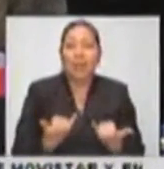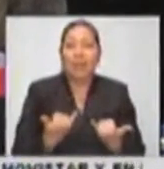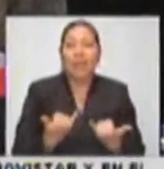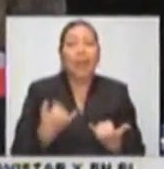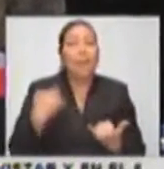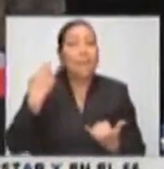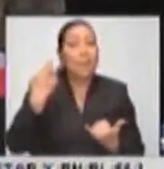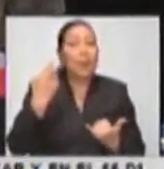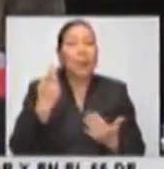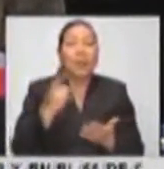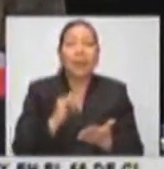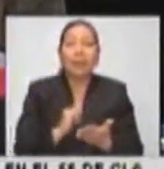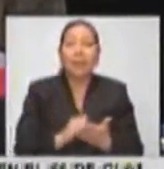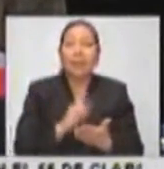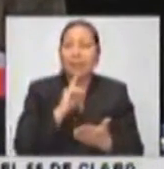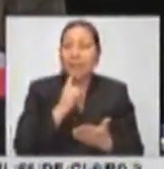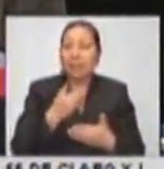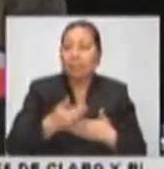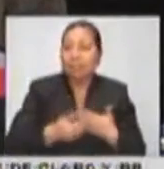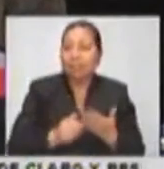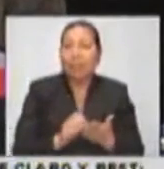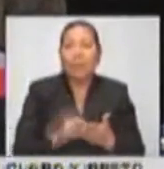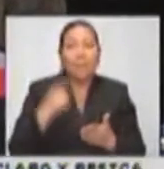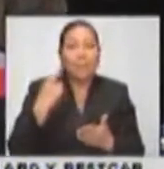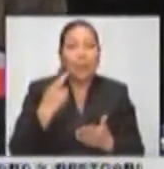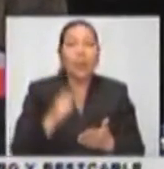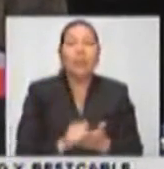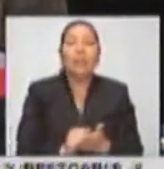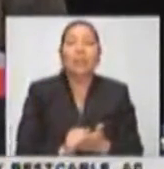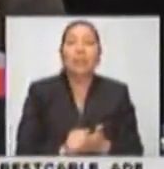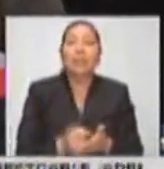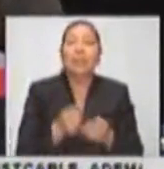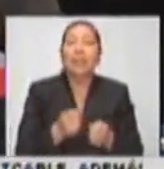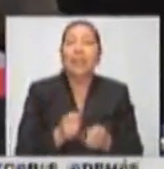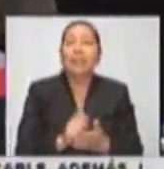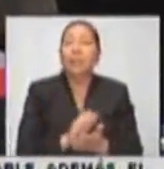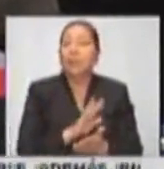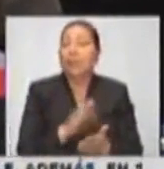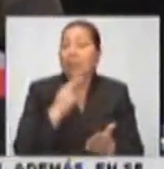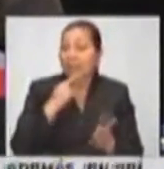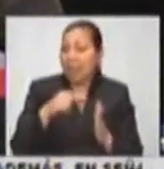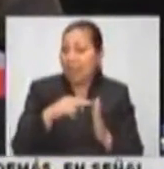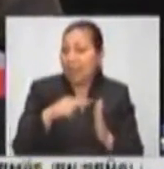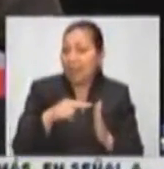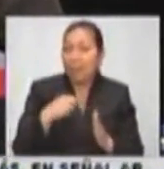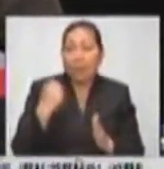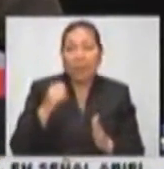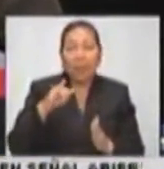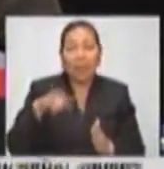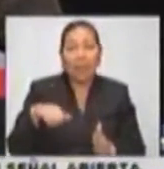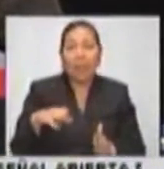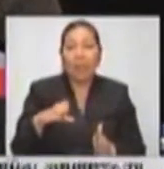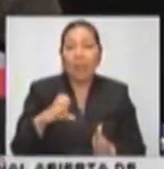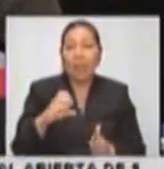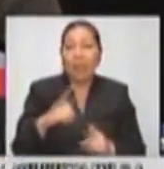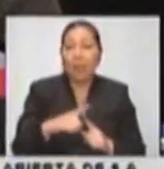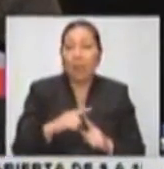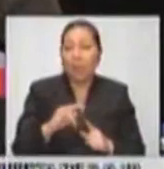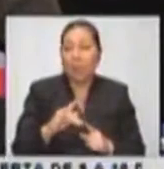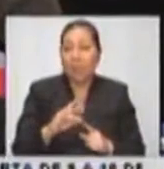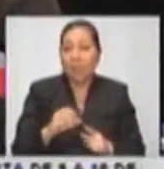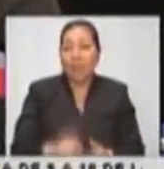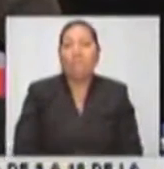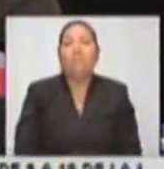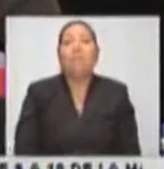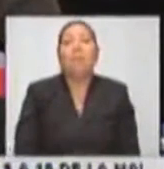de política y por lo tanto ser capaces de promover políticas. Yo insistiría, o sea, si ustedes leen la ley del Poder Ejecutivo,